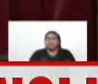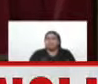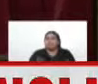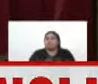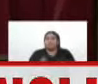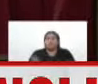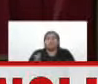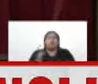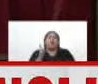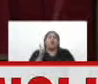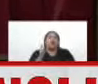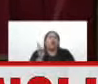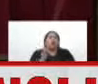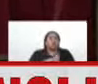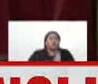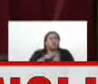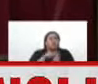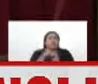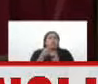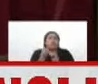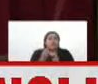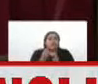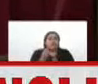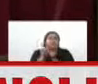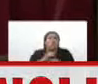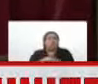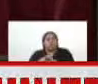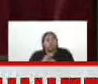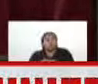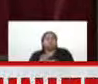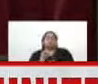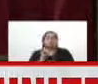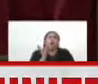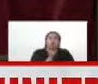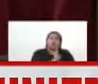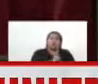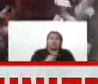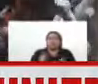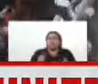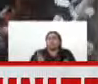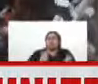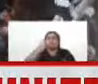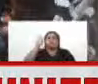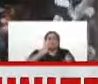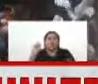evidentemente no sale ni uno. Hasta ahora el resultado es ese,